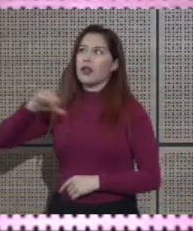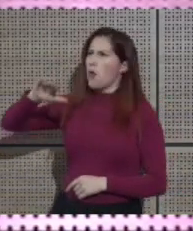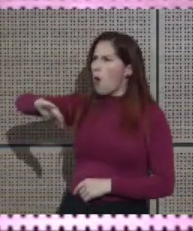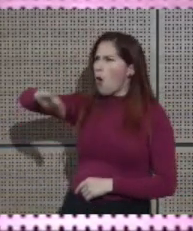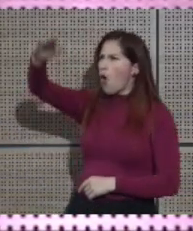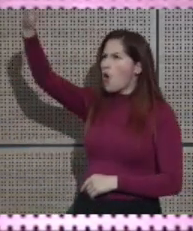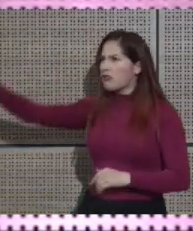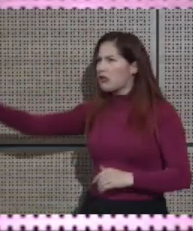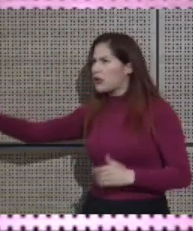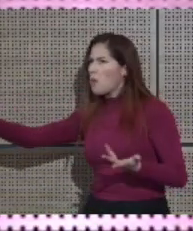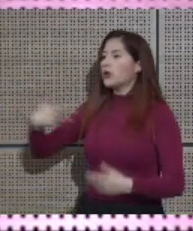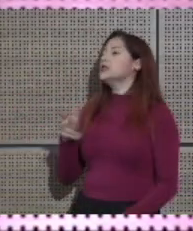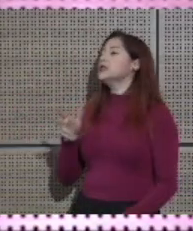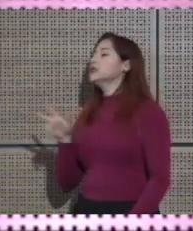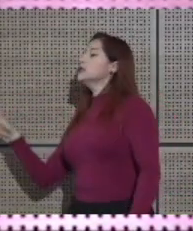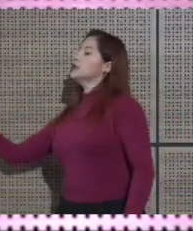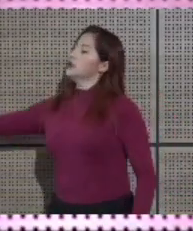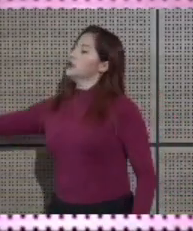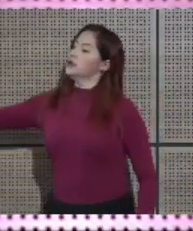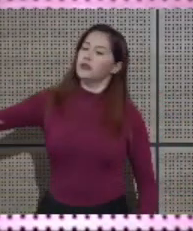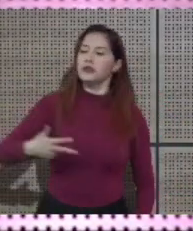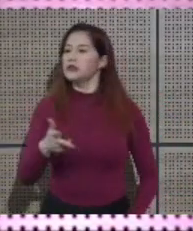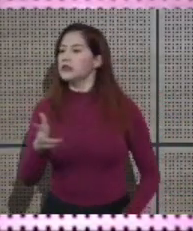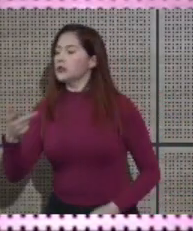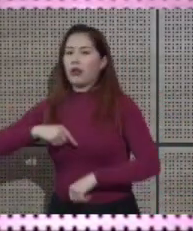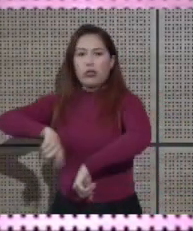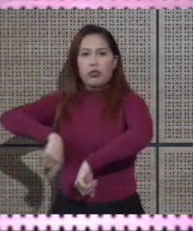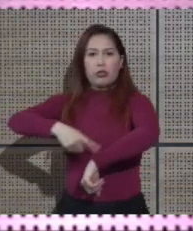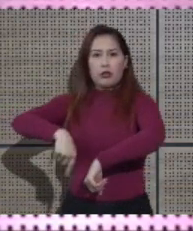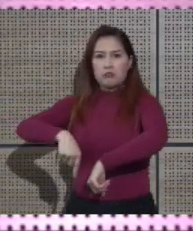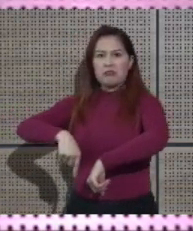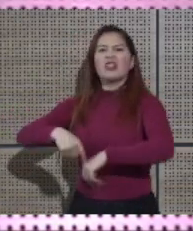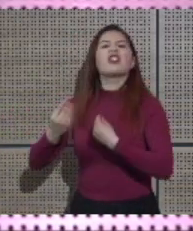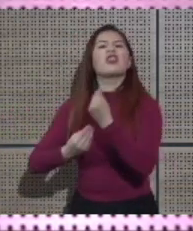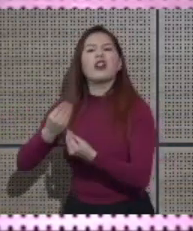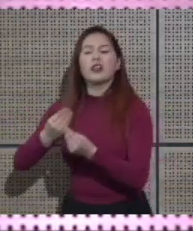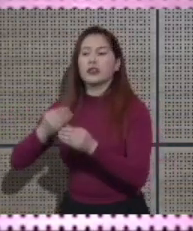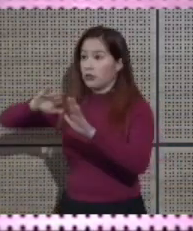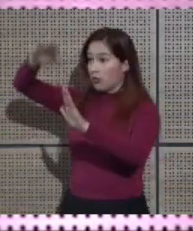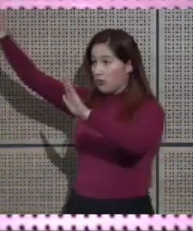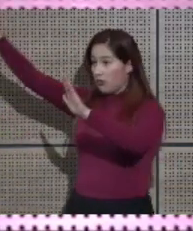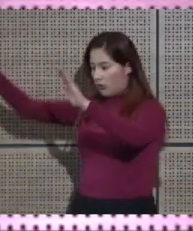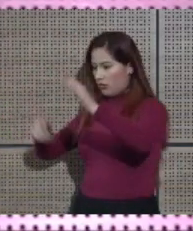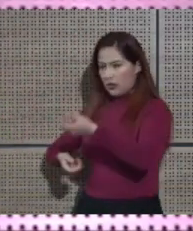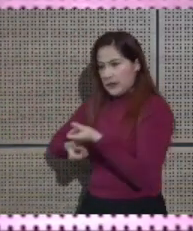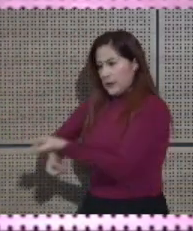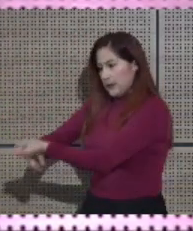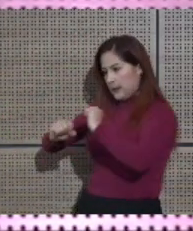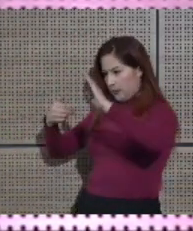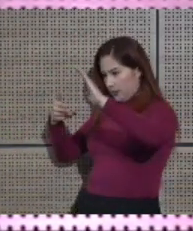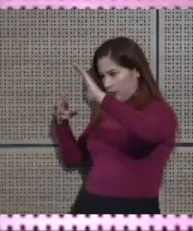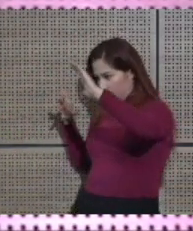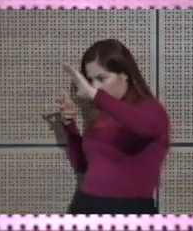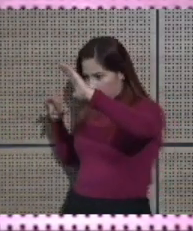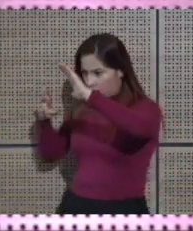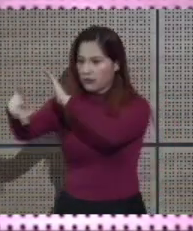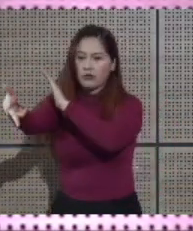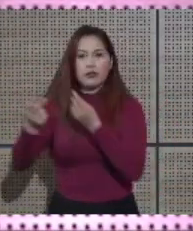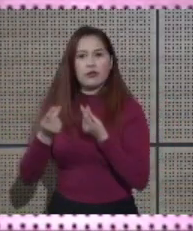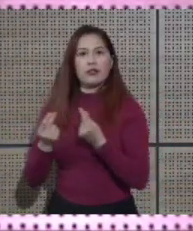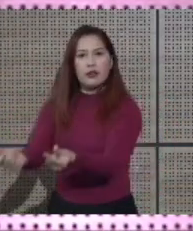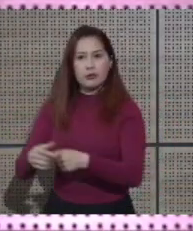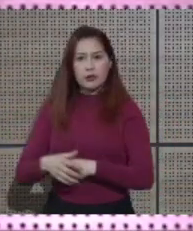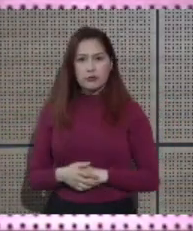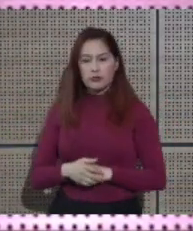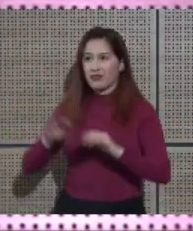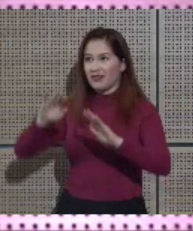porque los Andes son fenomenales, pero una tremenda montaña. Y la atravesaron con túneles. Es lo que está haciendo, por ejemplo, Chile y Argentina